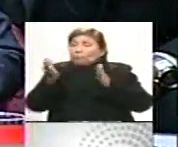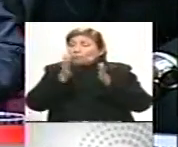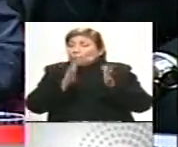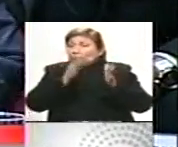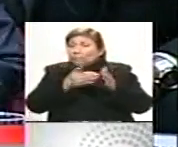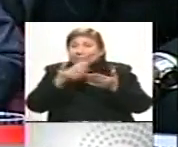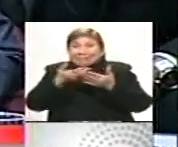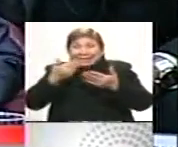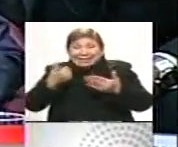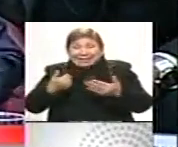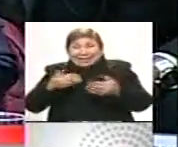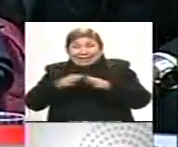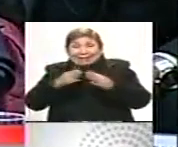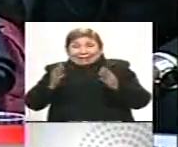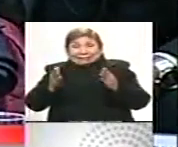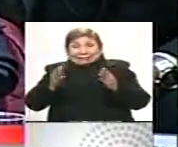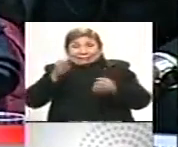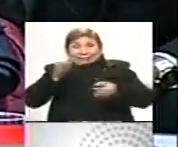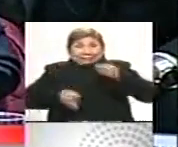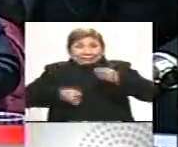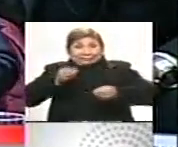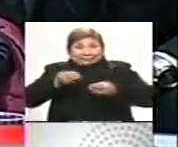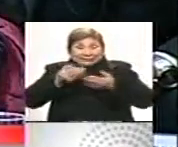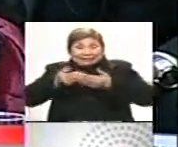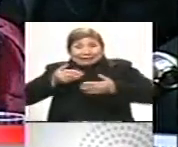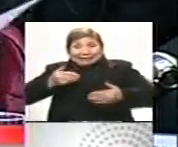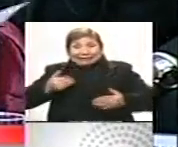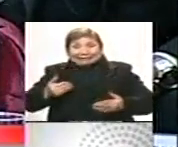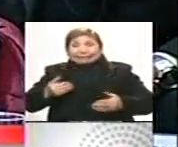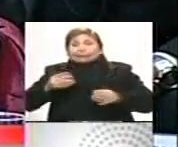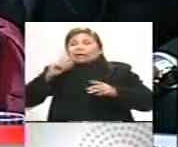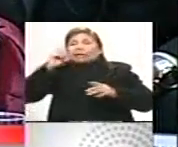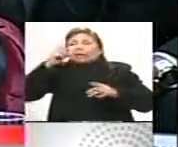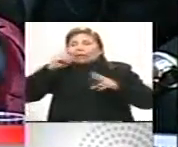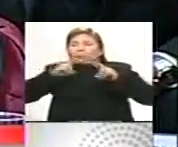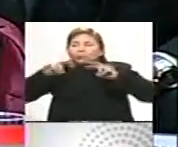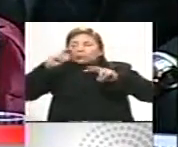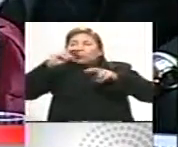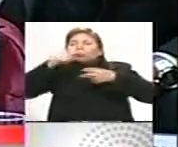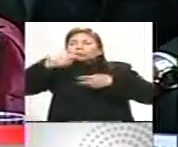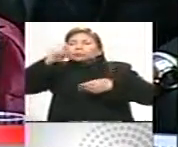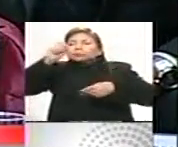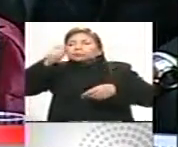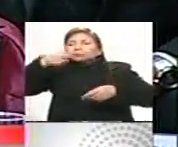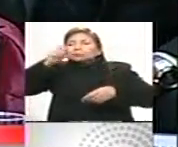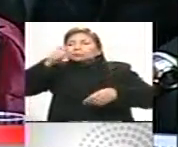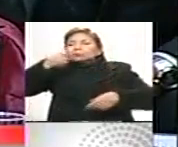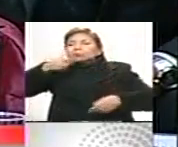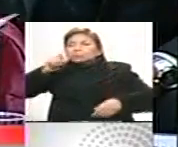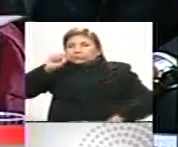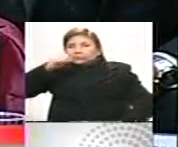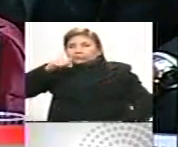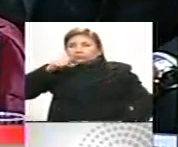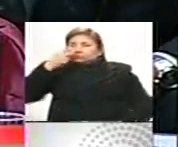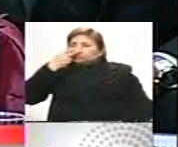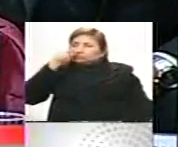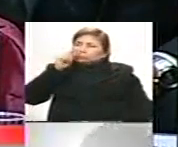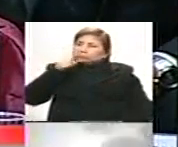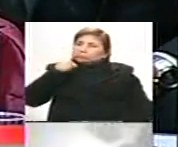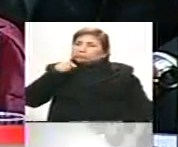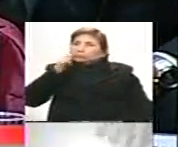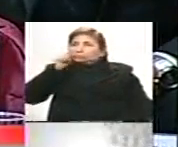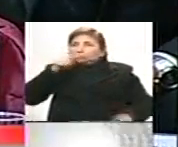de activar el sistema de justicia, hace una suerte de checklist y le dice, mire usted,